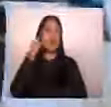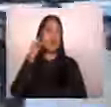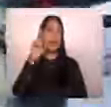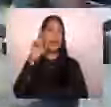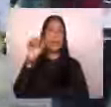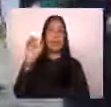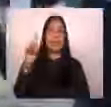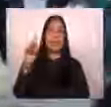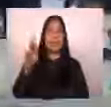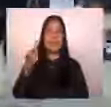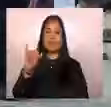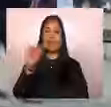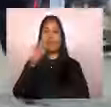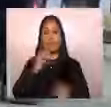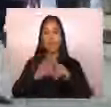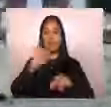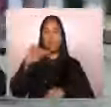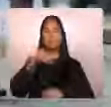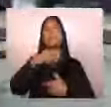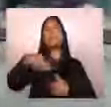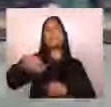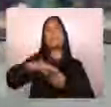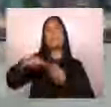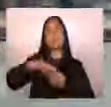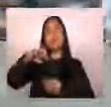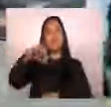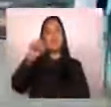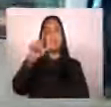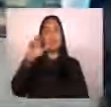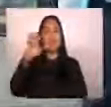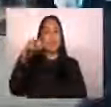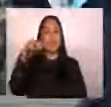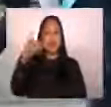de San José, Palencia.